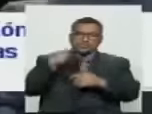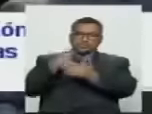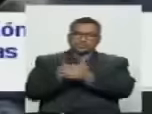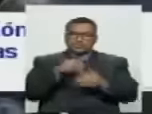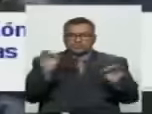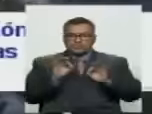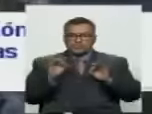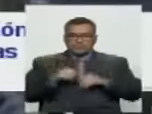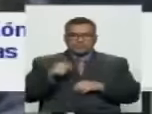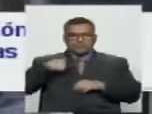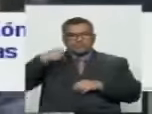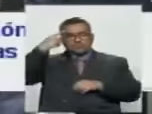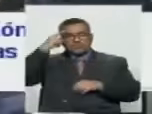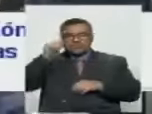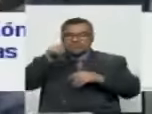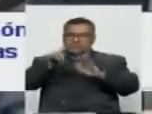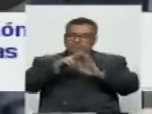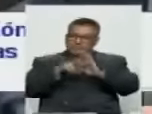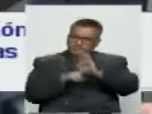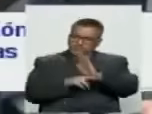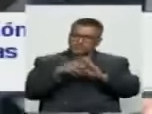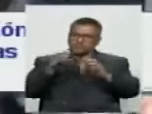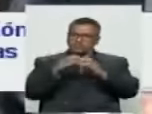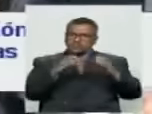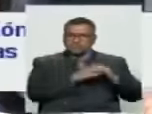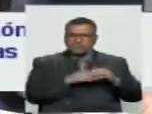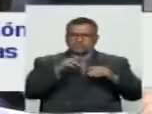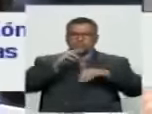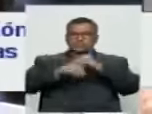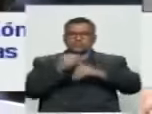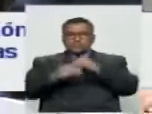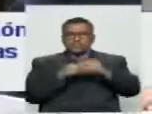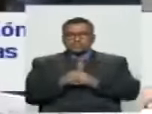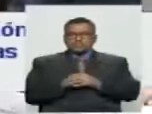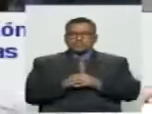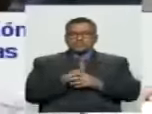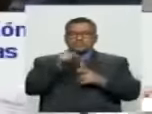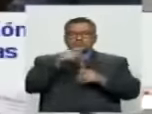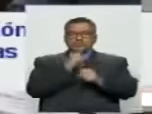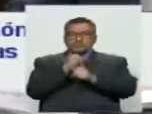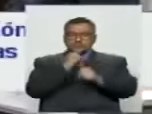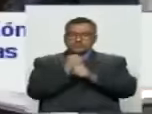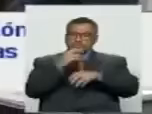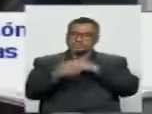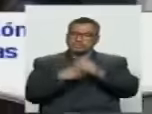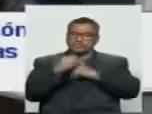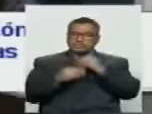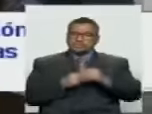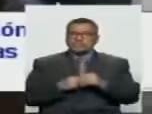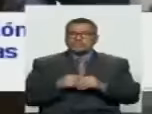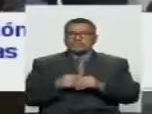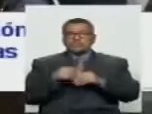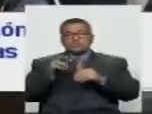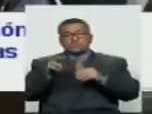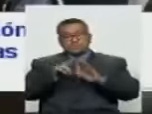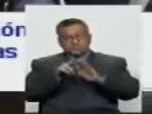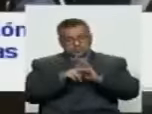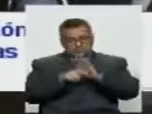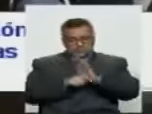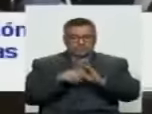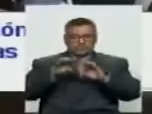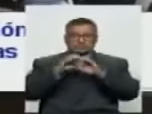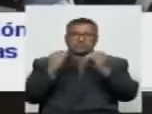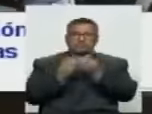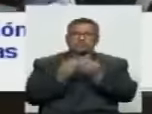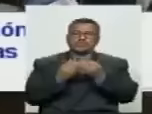de lucro, así como para el registro de los actos relacionados con su funcionamiento en aplicación de las disposiciones del